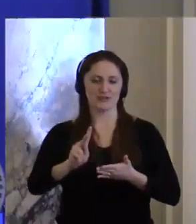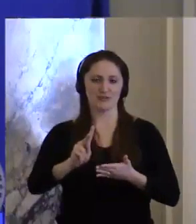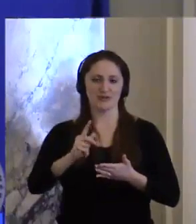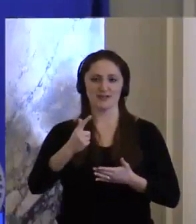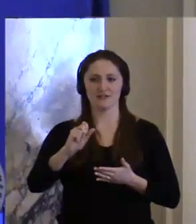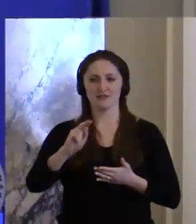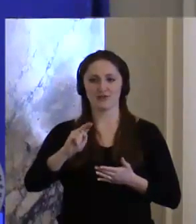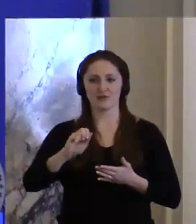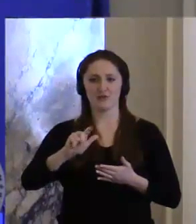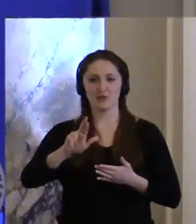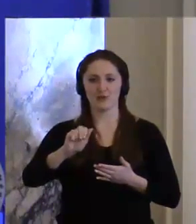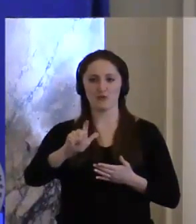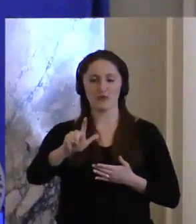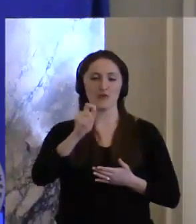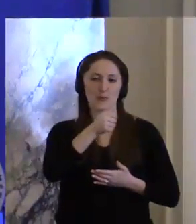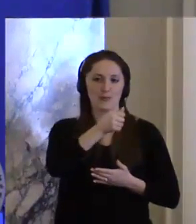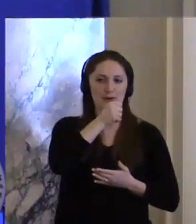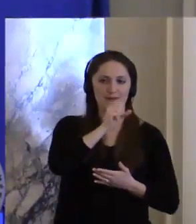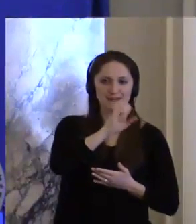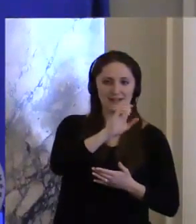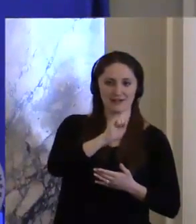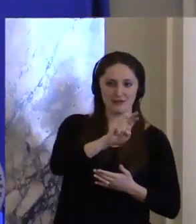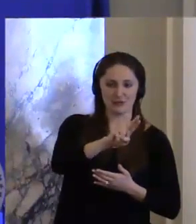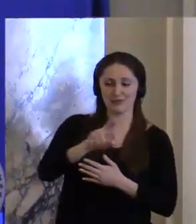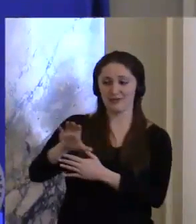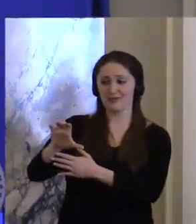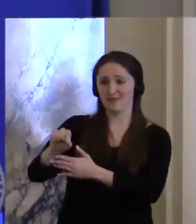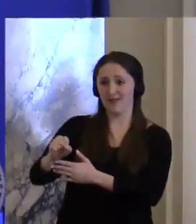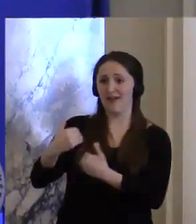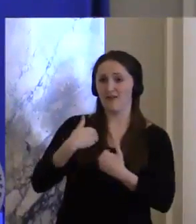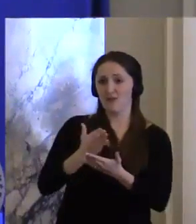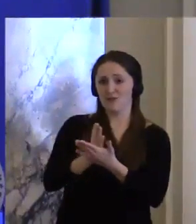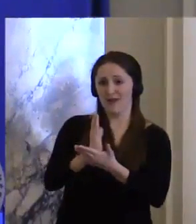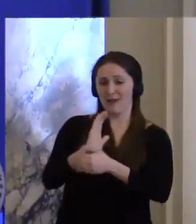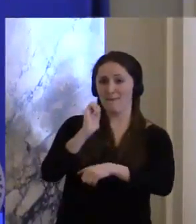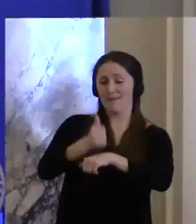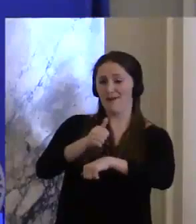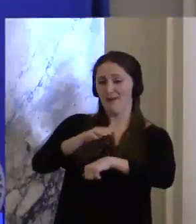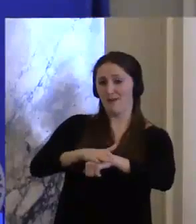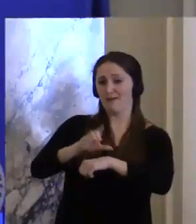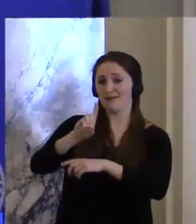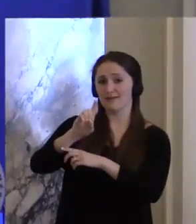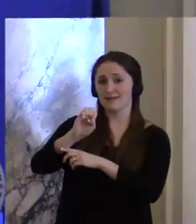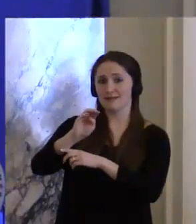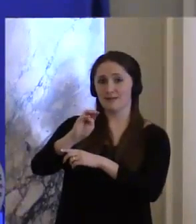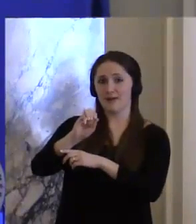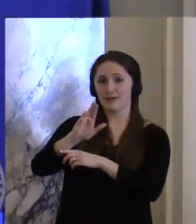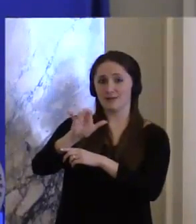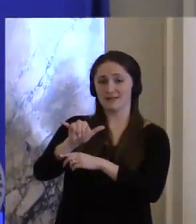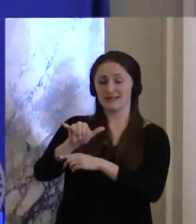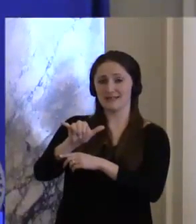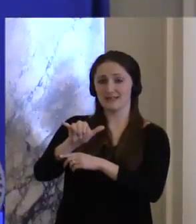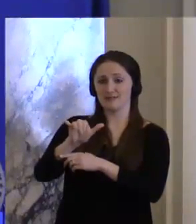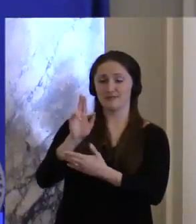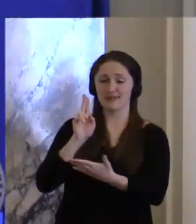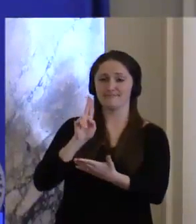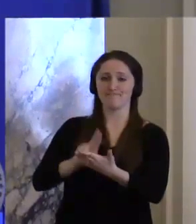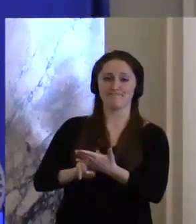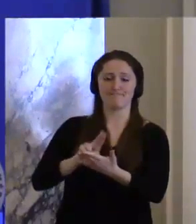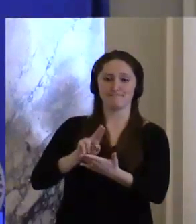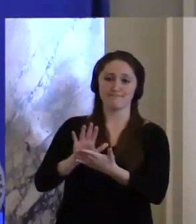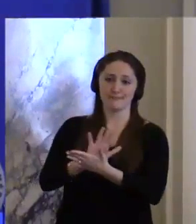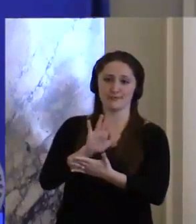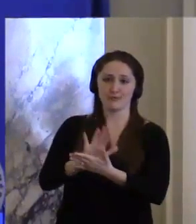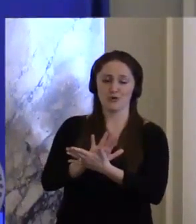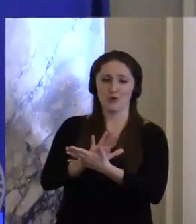civil tengan derechos basados en la Carta Democrática Interamericana en sus artículos 6,